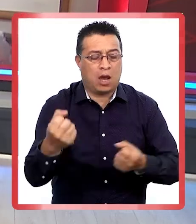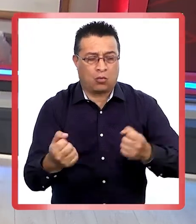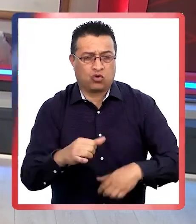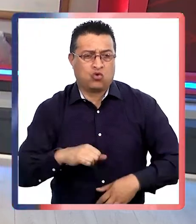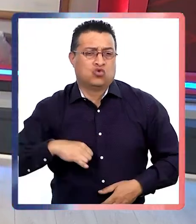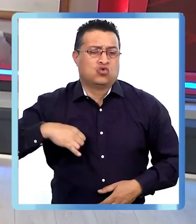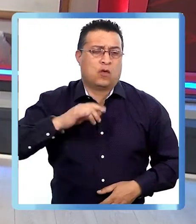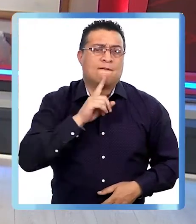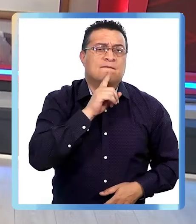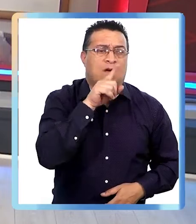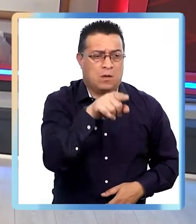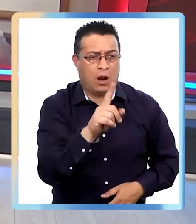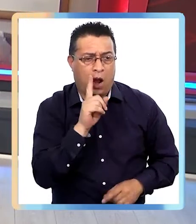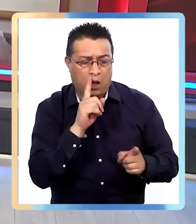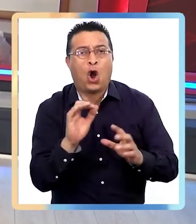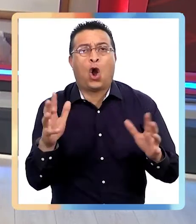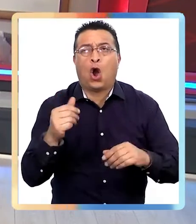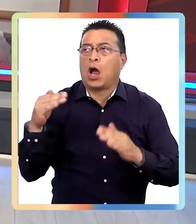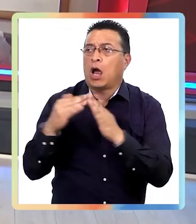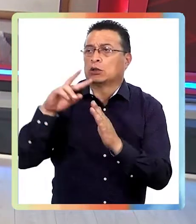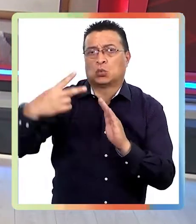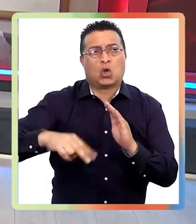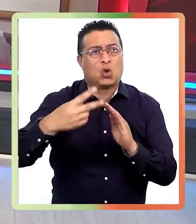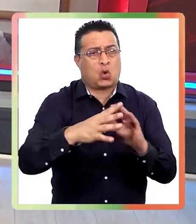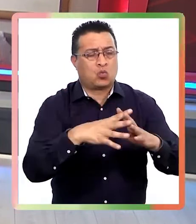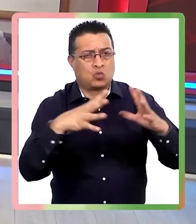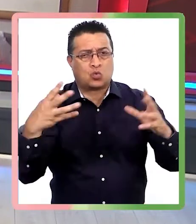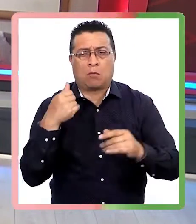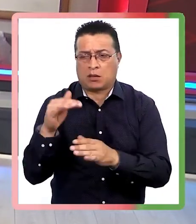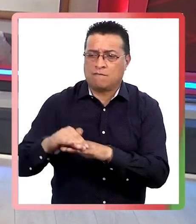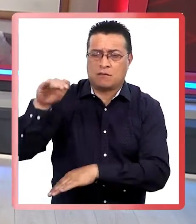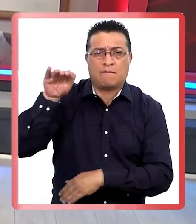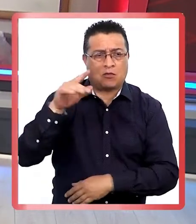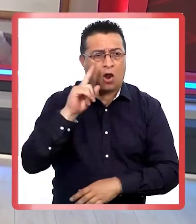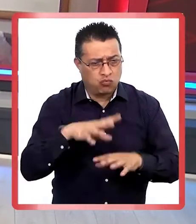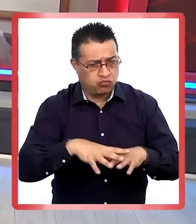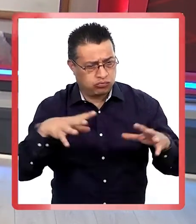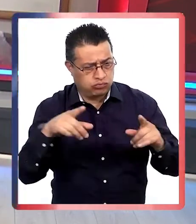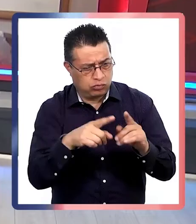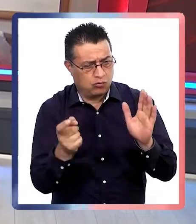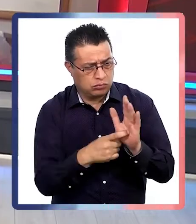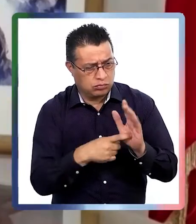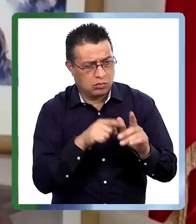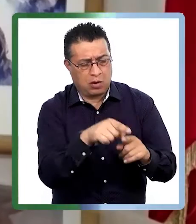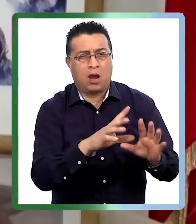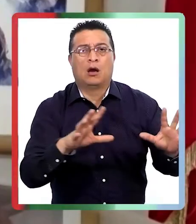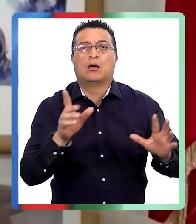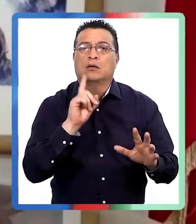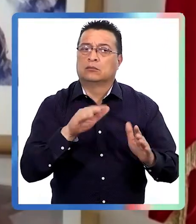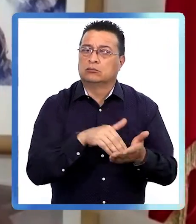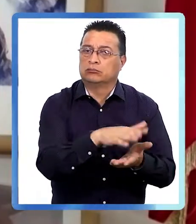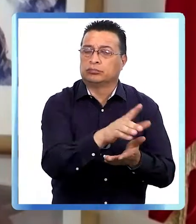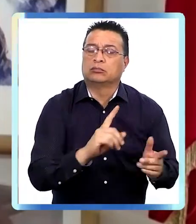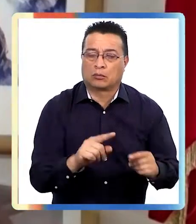un automóvil de lujo, dos automóviles de lujo, o tiene muchos bienes raíces, o tiene muchos depósitos, en fin, porque yo creo que todos los chilenos estamos de acuerdo